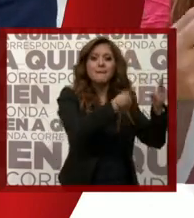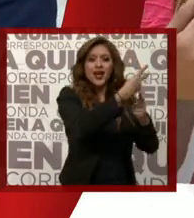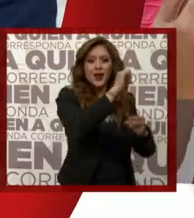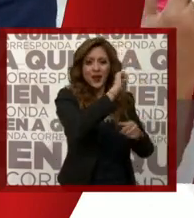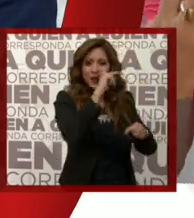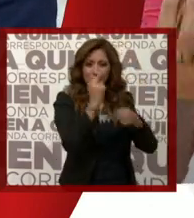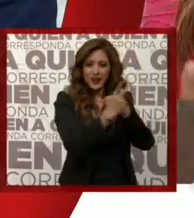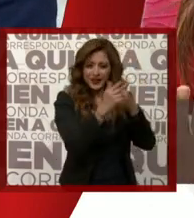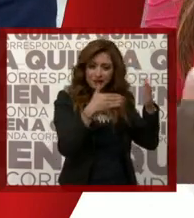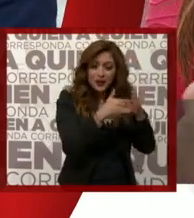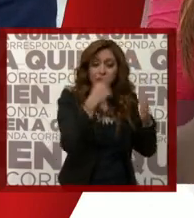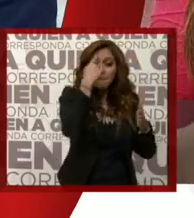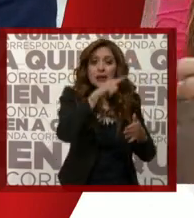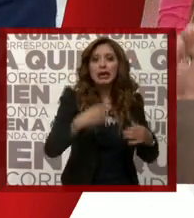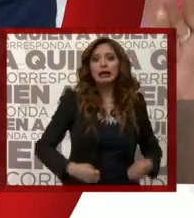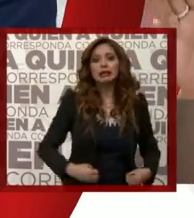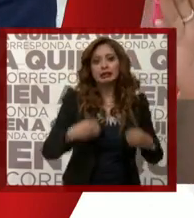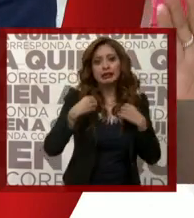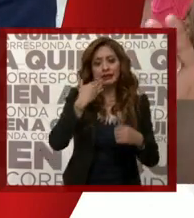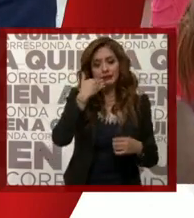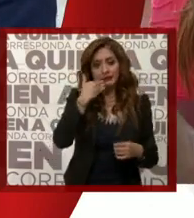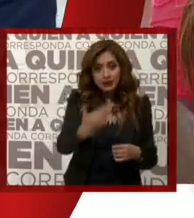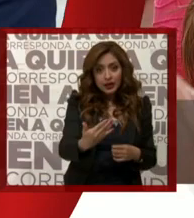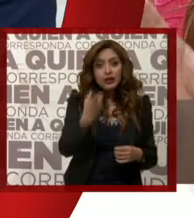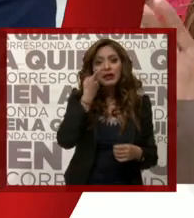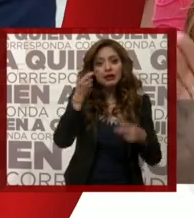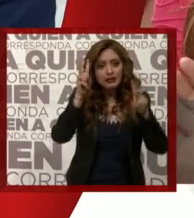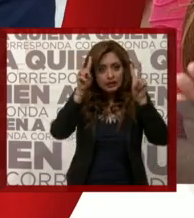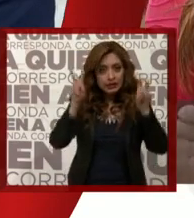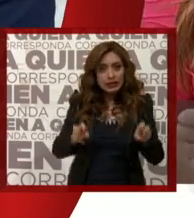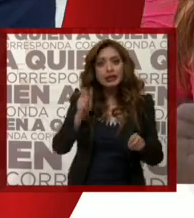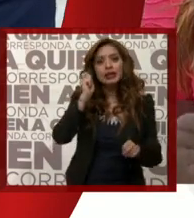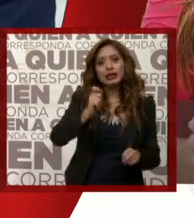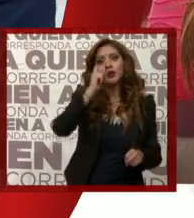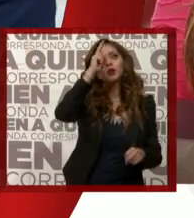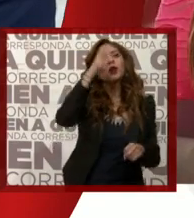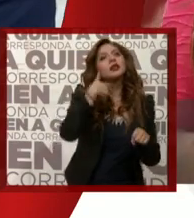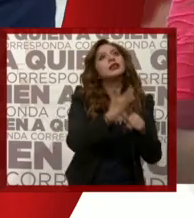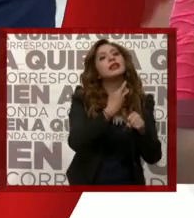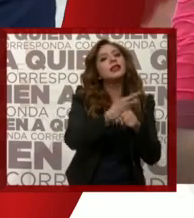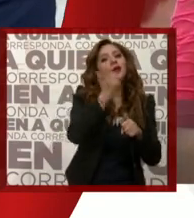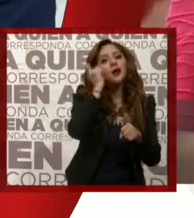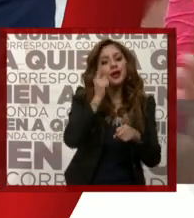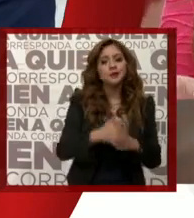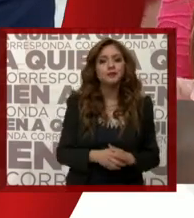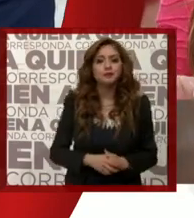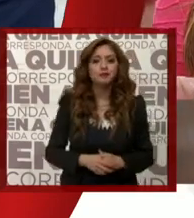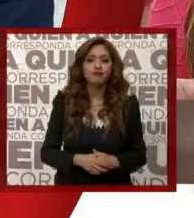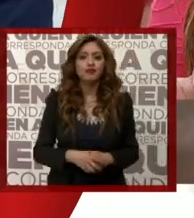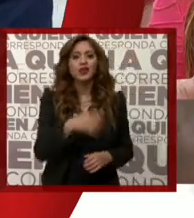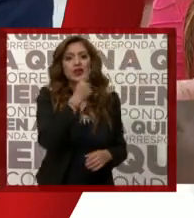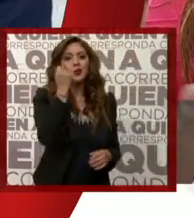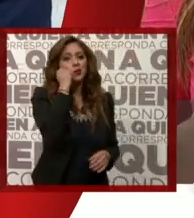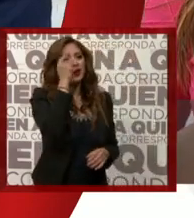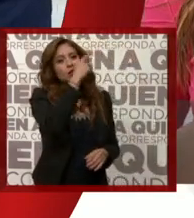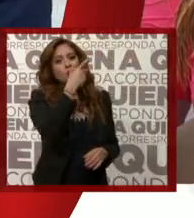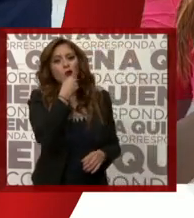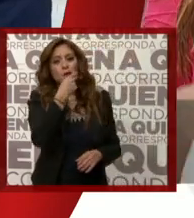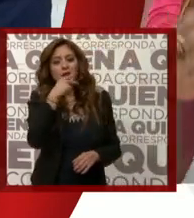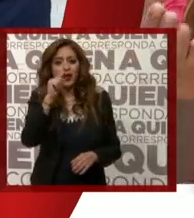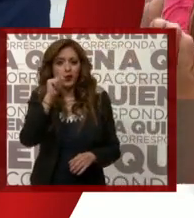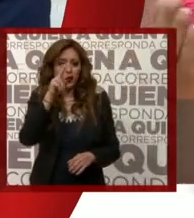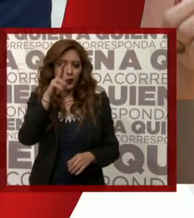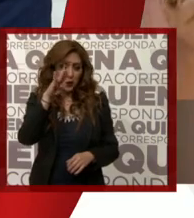finalidad de buscar una mejor calidad de vida. Con todo y lo Trump. Que le llaman el sueño americano. Con todo y Trump. Con todo y Trump. Tristemente.